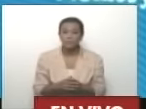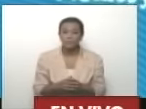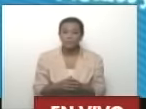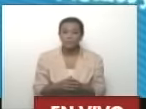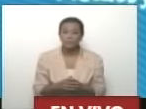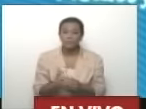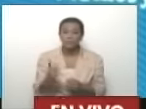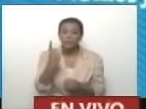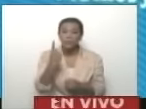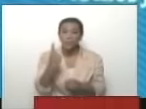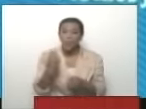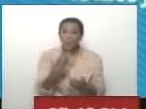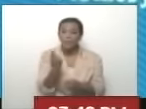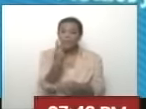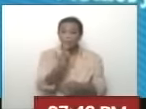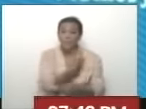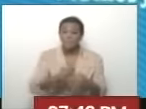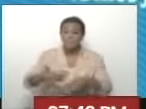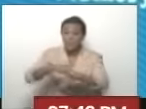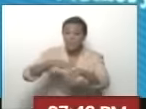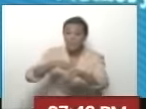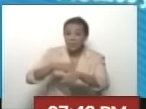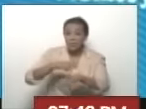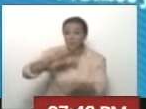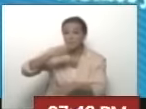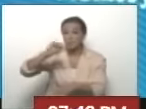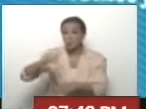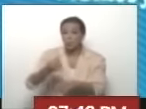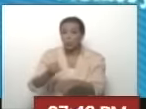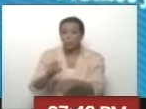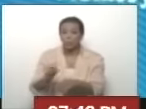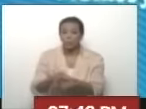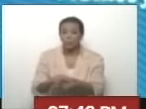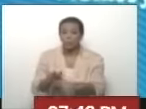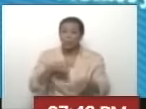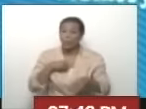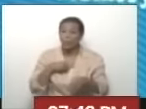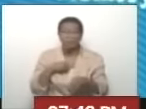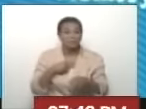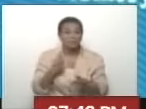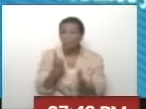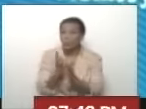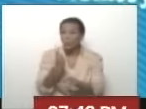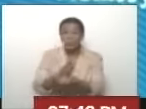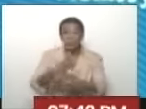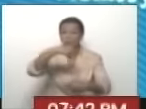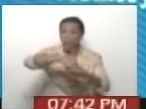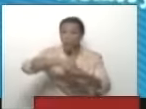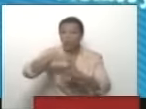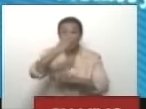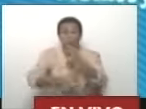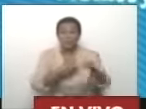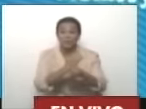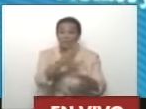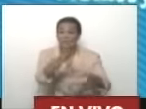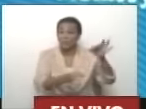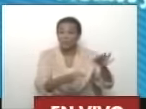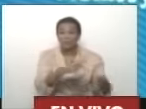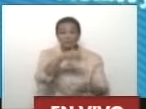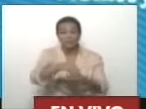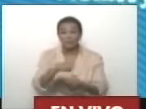John Briceño, el primer ministro, mi saludo, John Briceño. Belice no reconoce la jurisdicción obligatoria de la Corte Internacional de